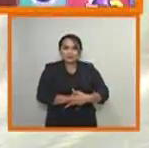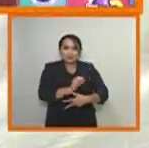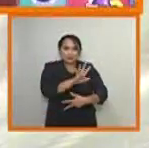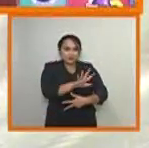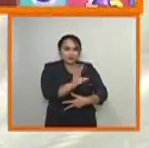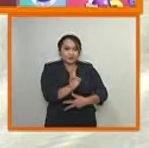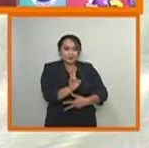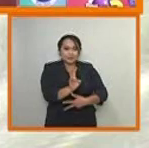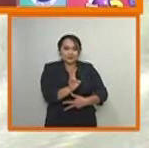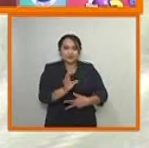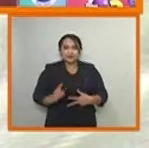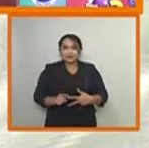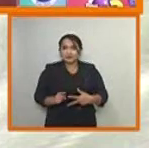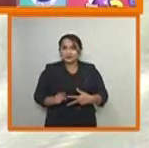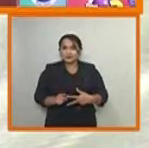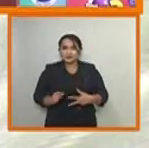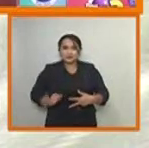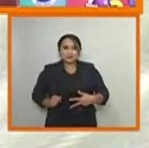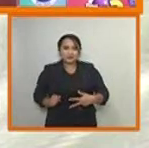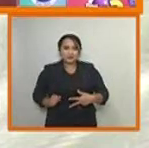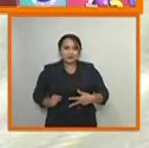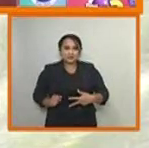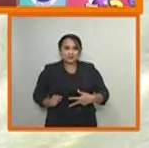57, el segundo número ganador.